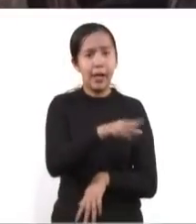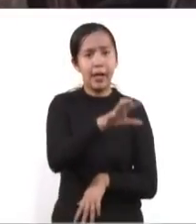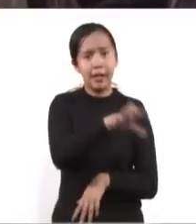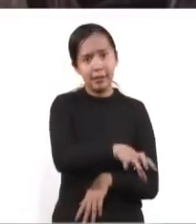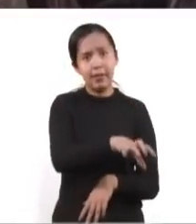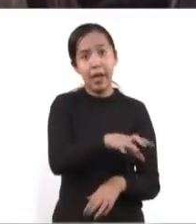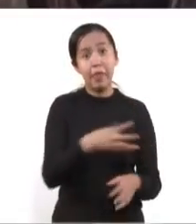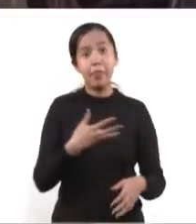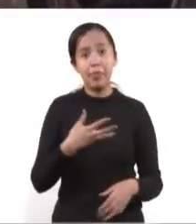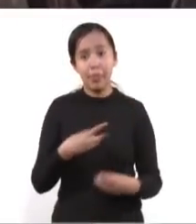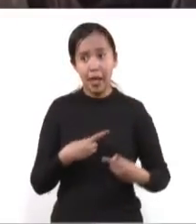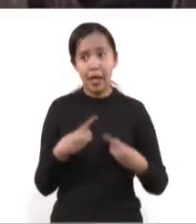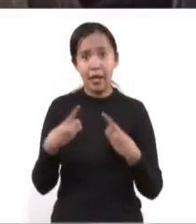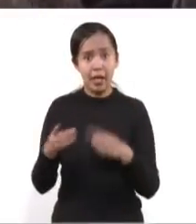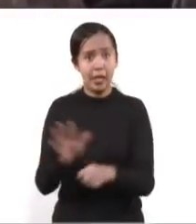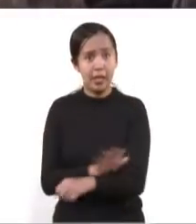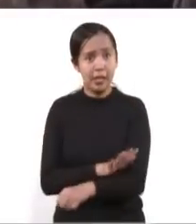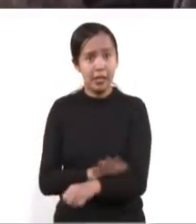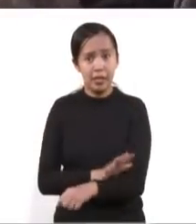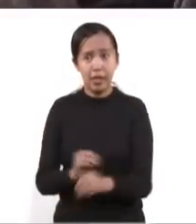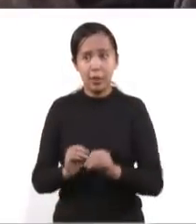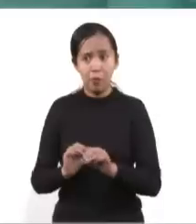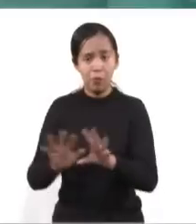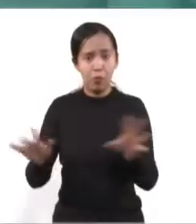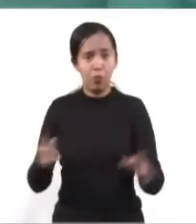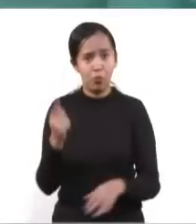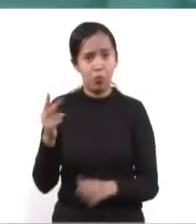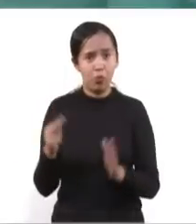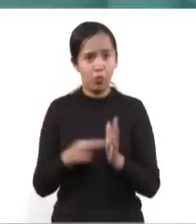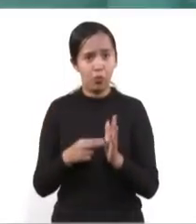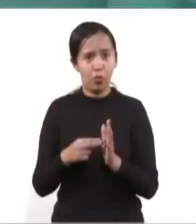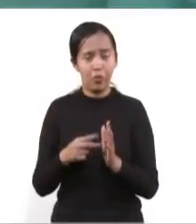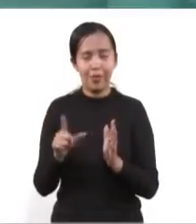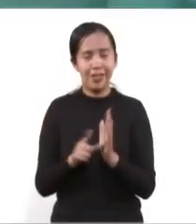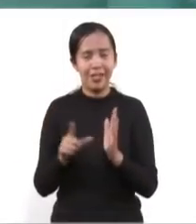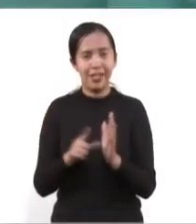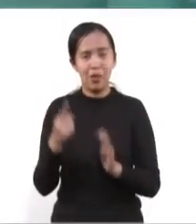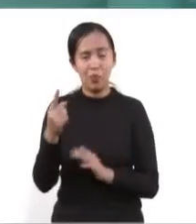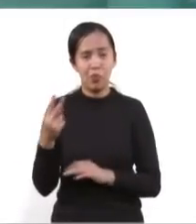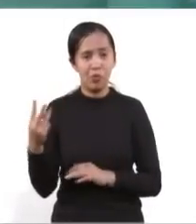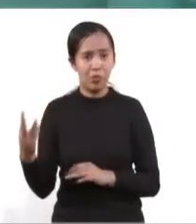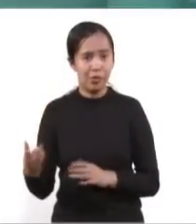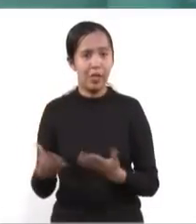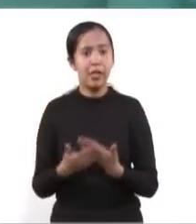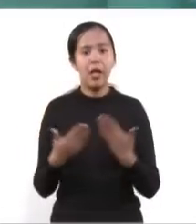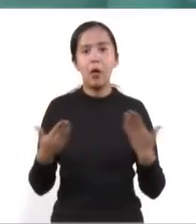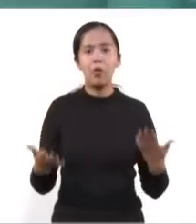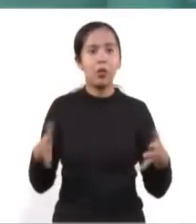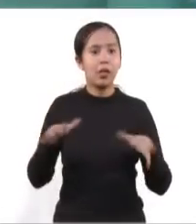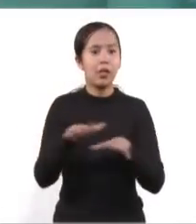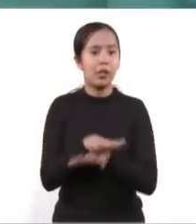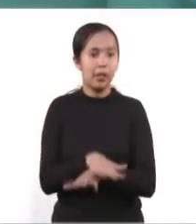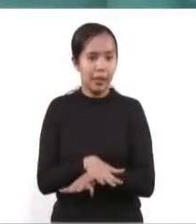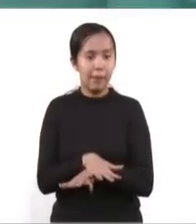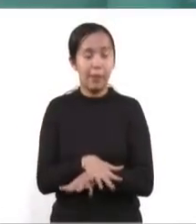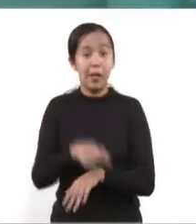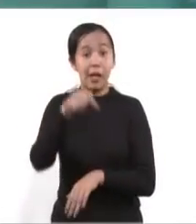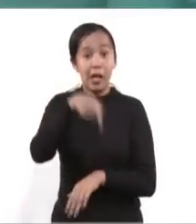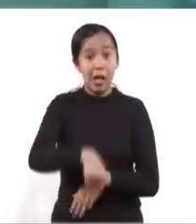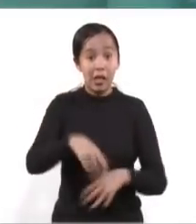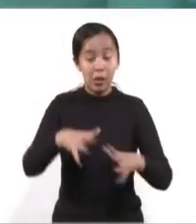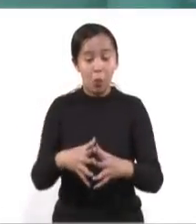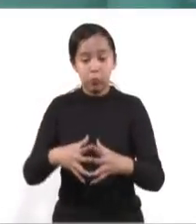alimentaba las líneas 1, 2 y 3 por esta, que es la subestación de energía en alta tensión más